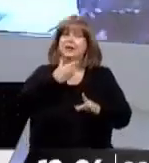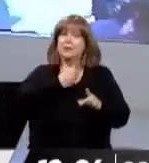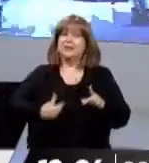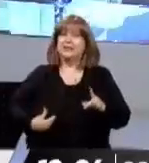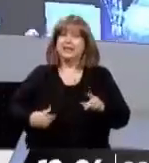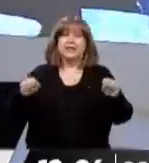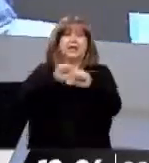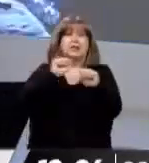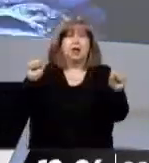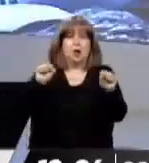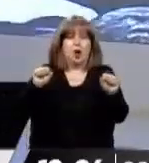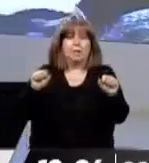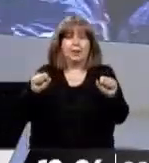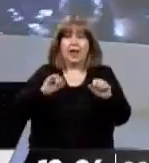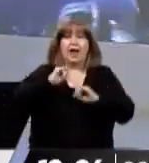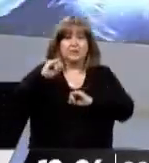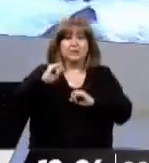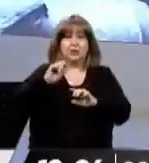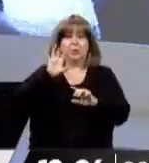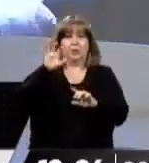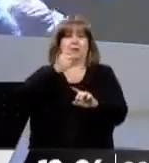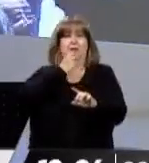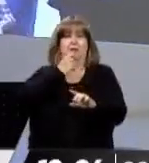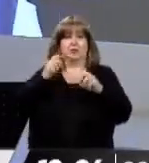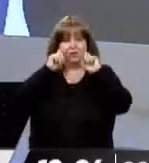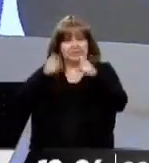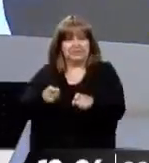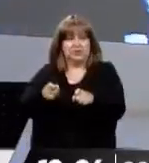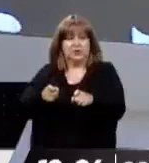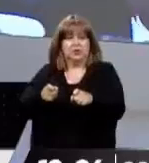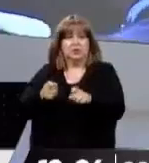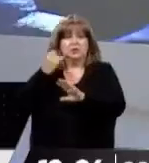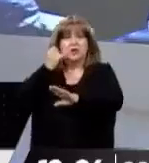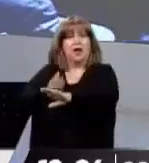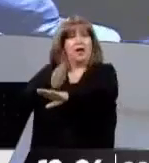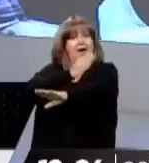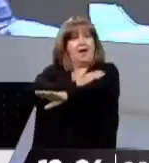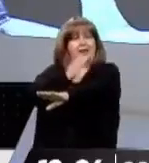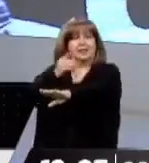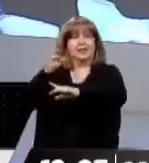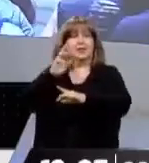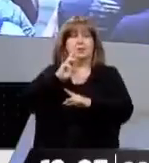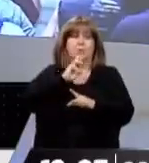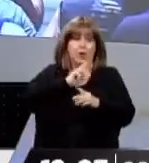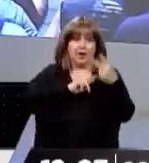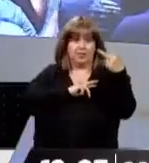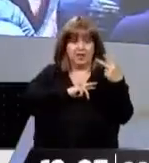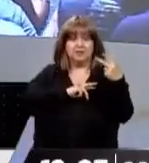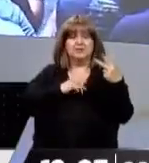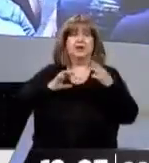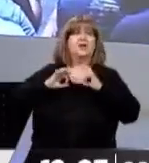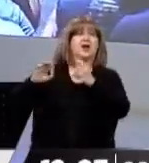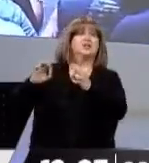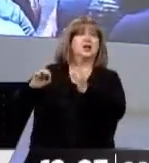propio no cambiamos PJ, nada. Al propio PJ sorprendió la visita de Alberto Fernández, claro, el viernes, cuando hubo un trascendido, nosotros estábamos acá